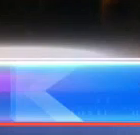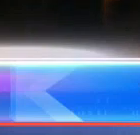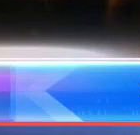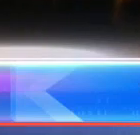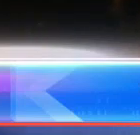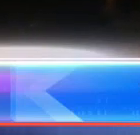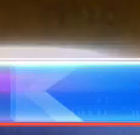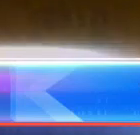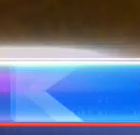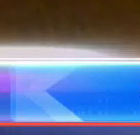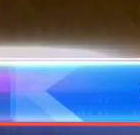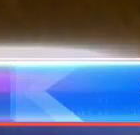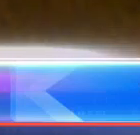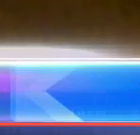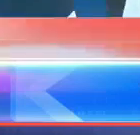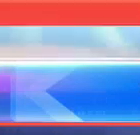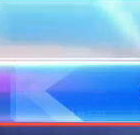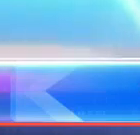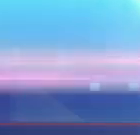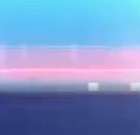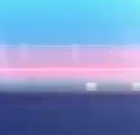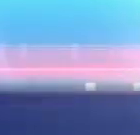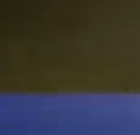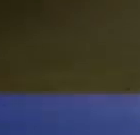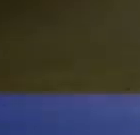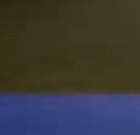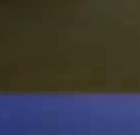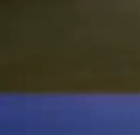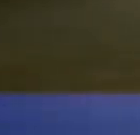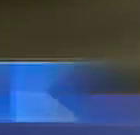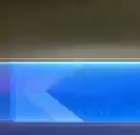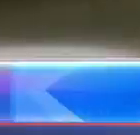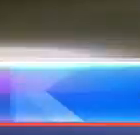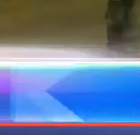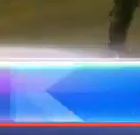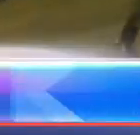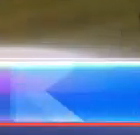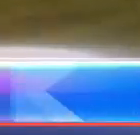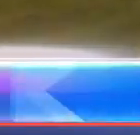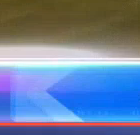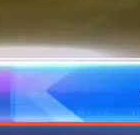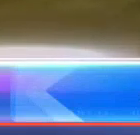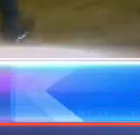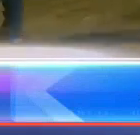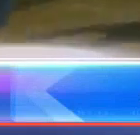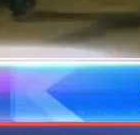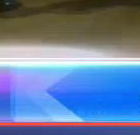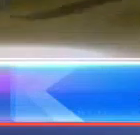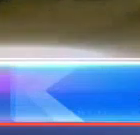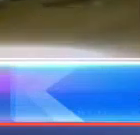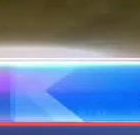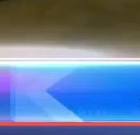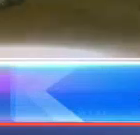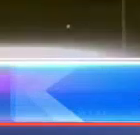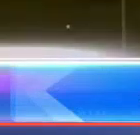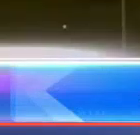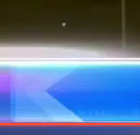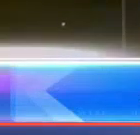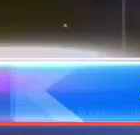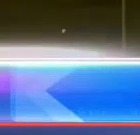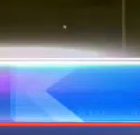decomisaron armas de fuego y municiones. El gobierno activó comités de seguridad en todas las cárceles del